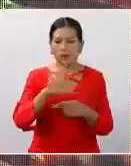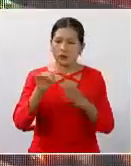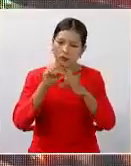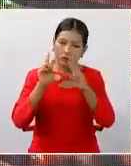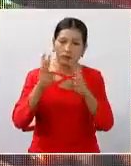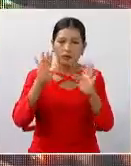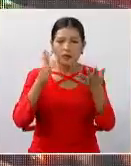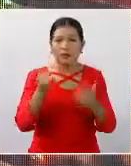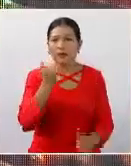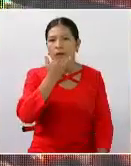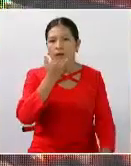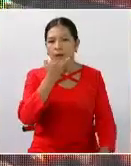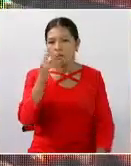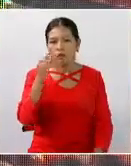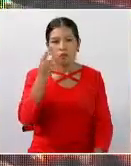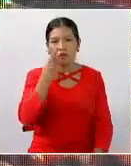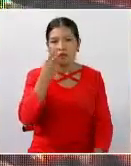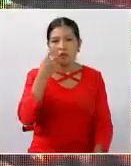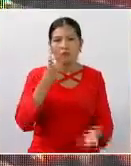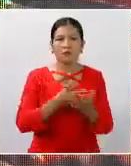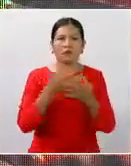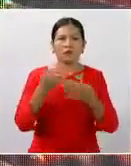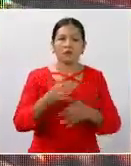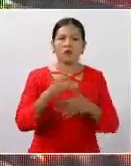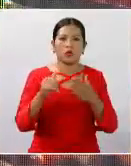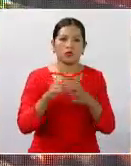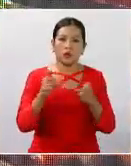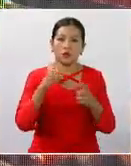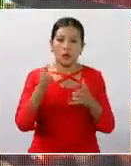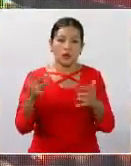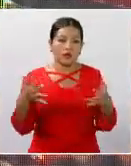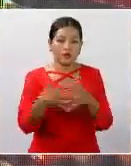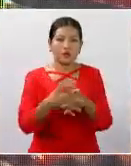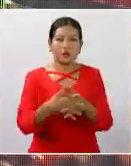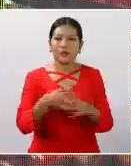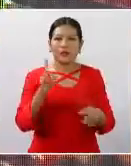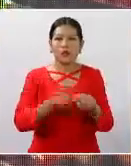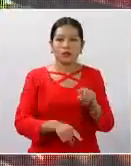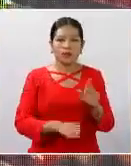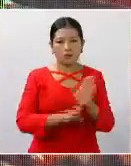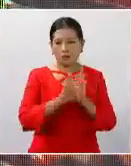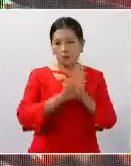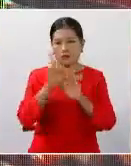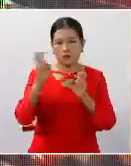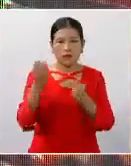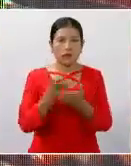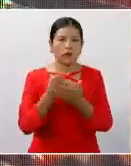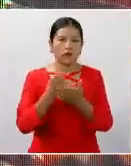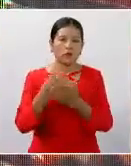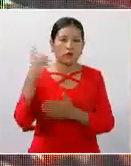crecimiento del reformulado. Estas obstaculizaciones perjudicarán el crecimiento económico del país.